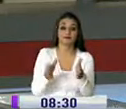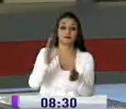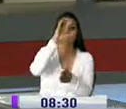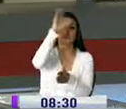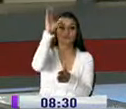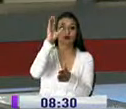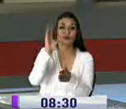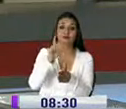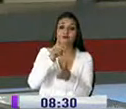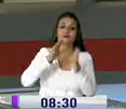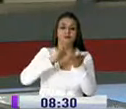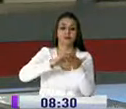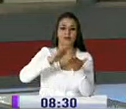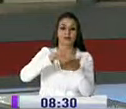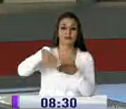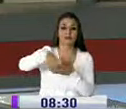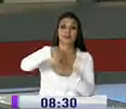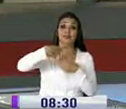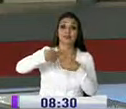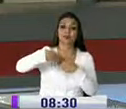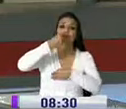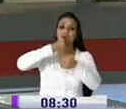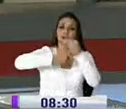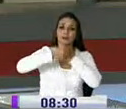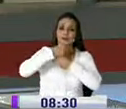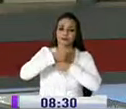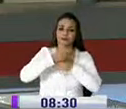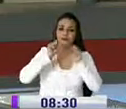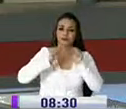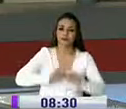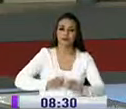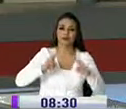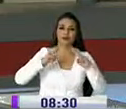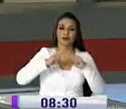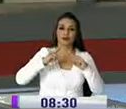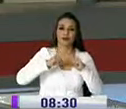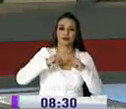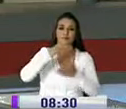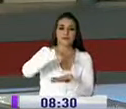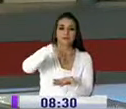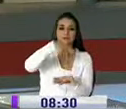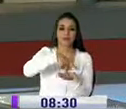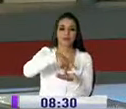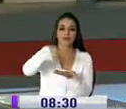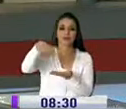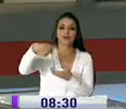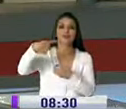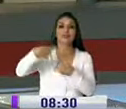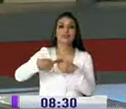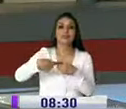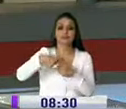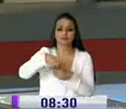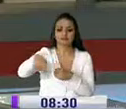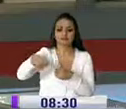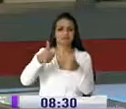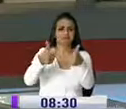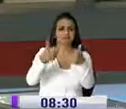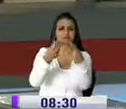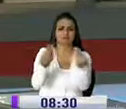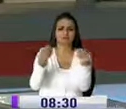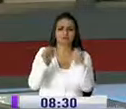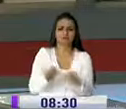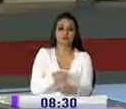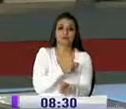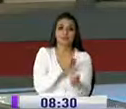a conocer acerca de las delicias culinarias que se ofrecen en la parroquia del Nororiente Quito. Así que es una muy buena alternativa. Estamos